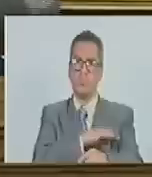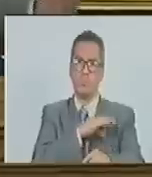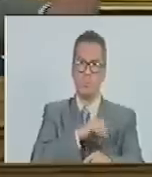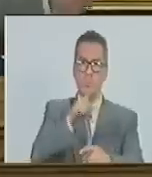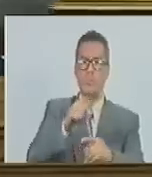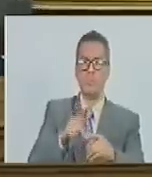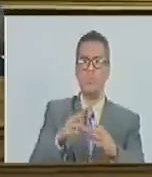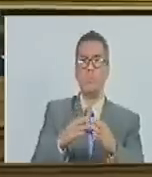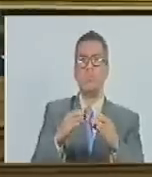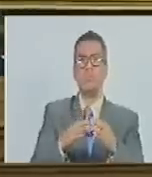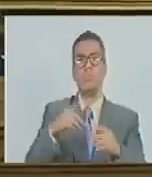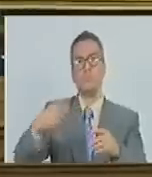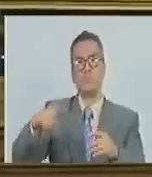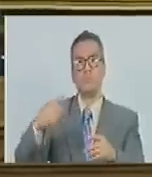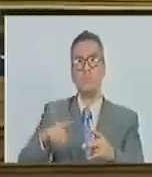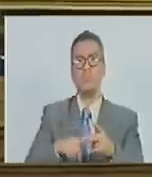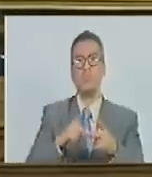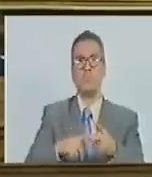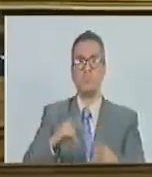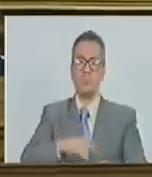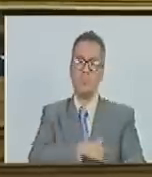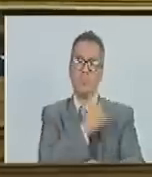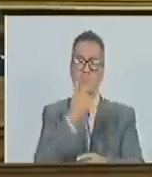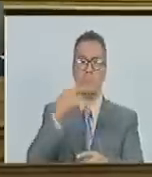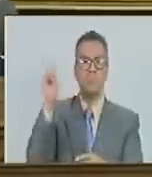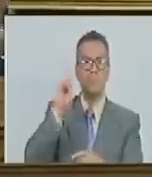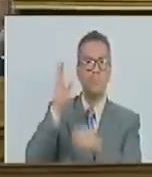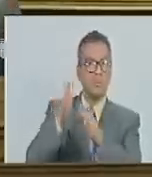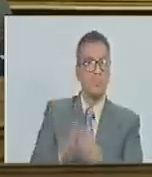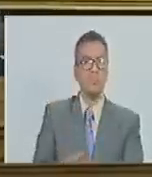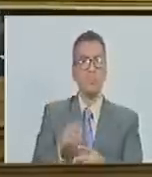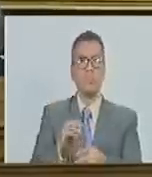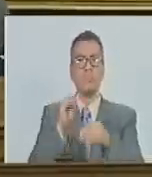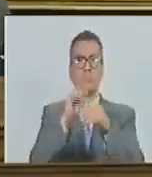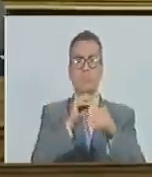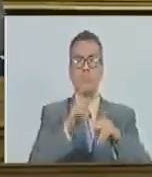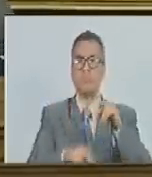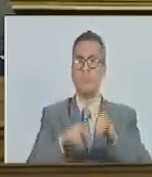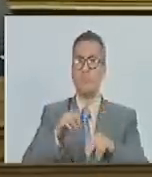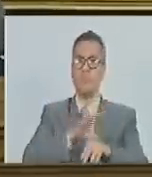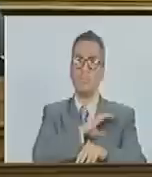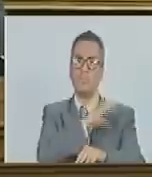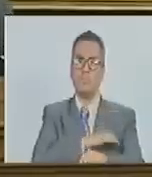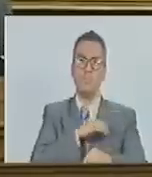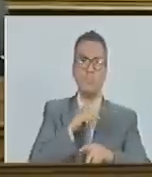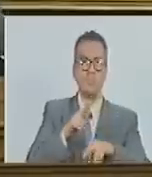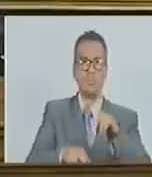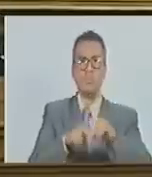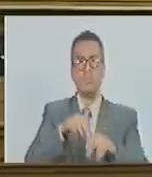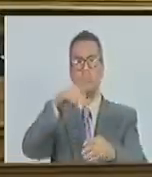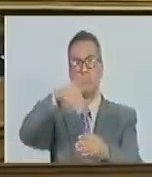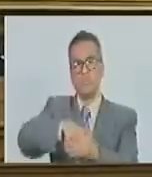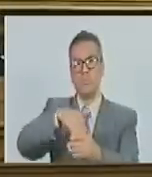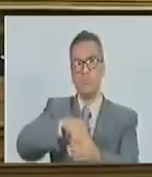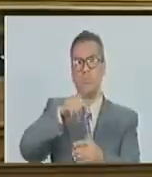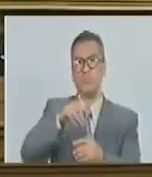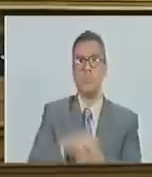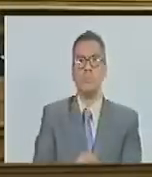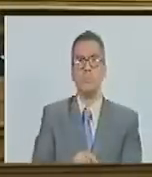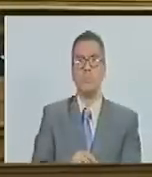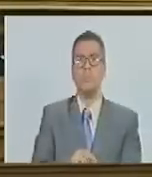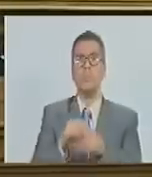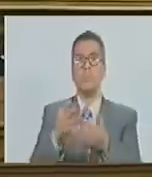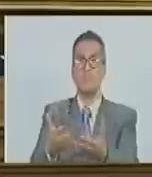de las facultades de derecho de las universidades venezolanas se conforme el comité de postulaciones electorales, que es